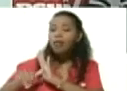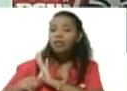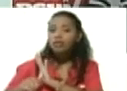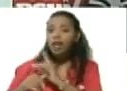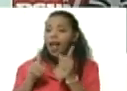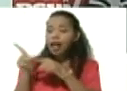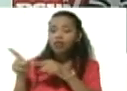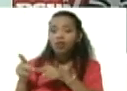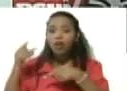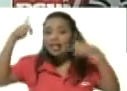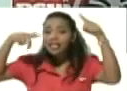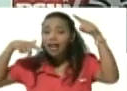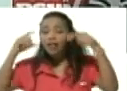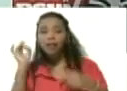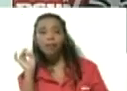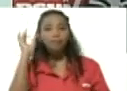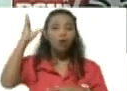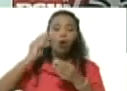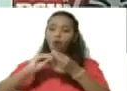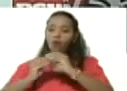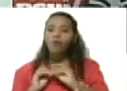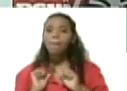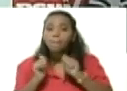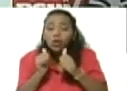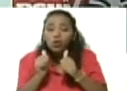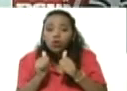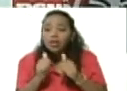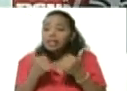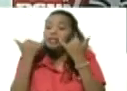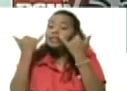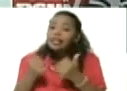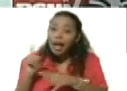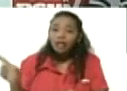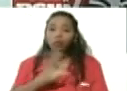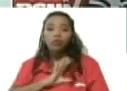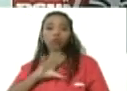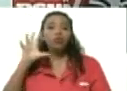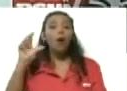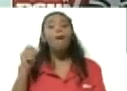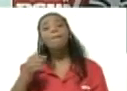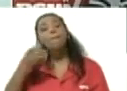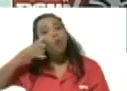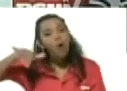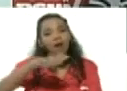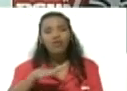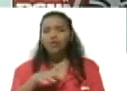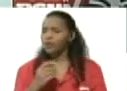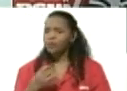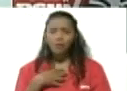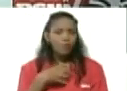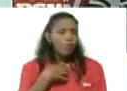robarse lo que el comandante Chávez creó y que ya es un patrimonio de los pueblos.